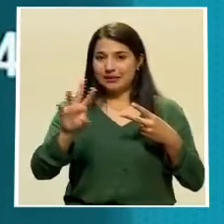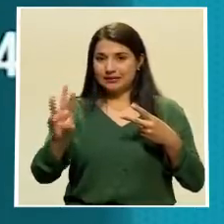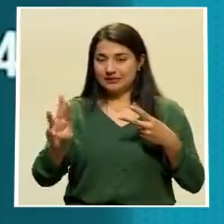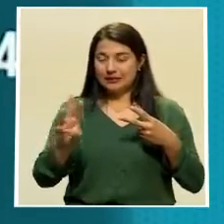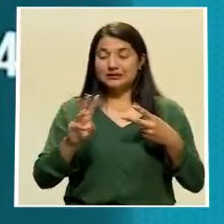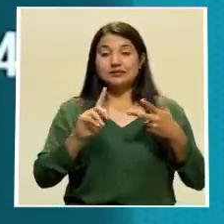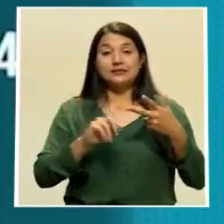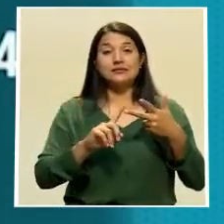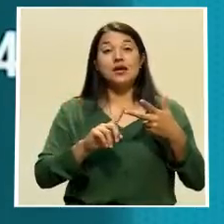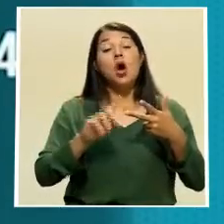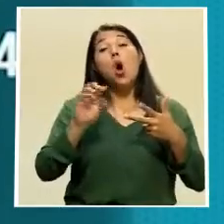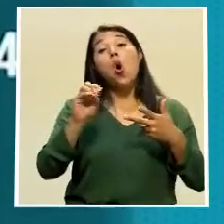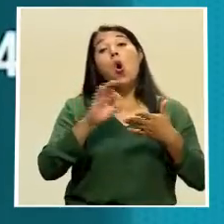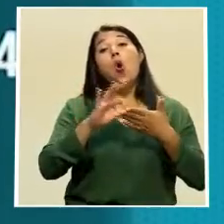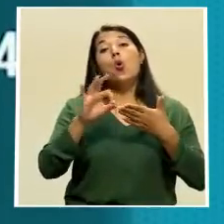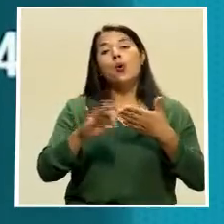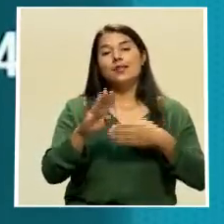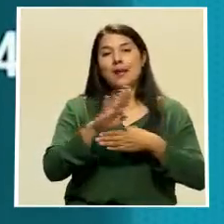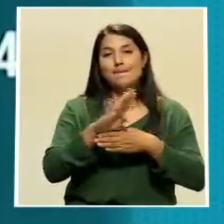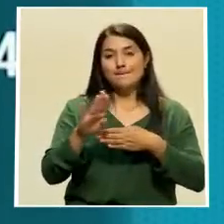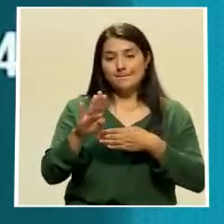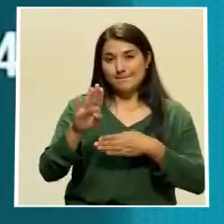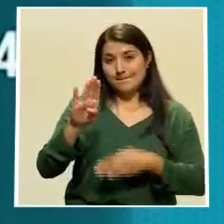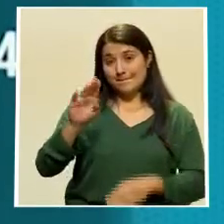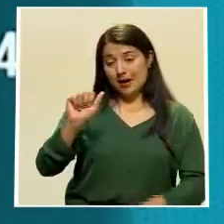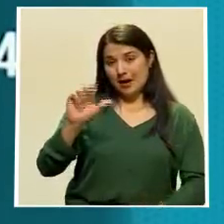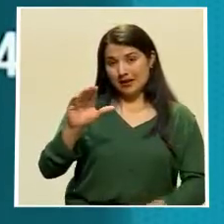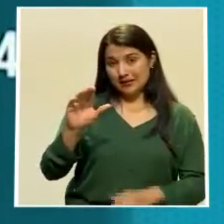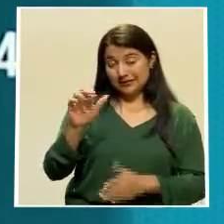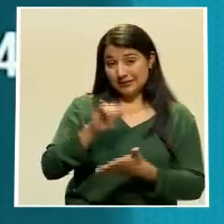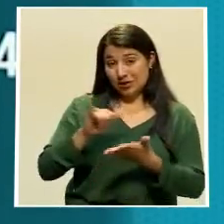8502-2626, o bien a la cuenta del BAC San José